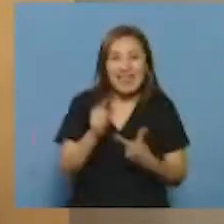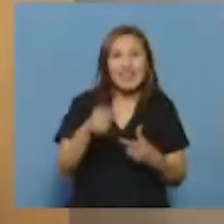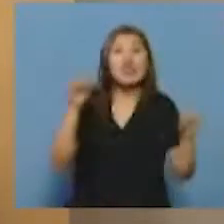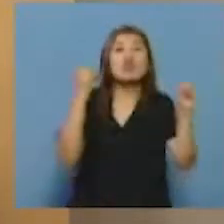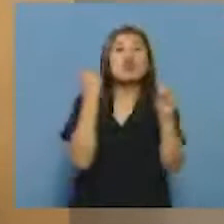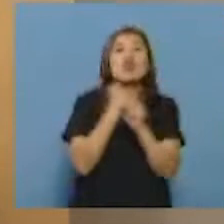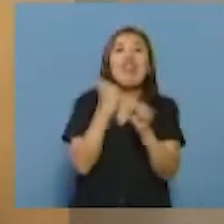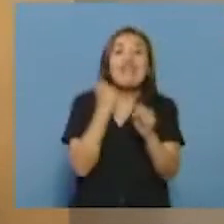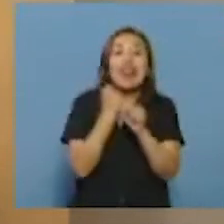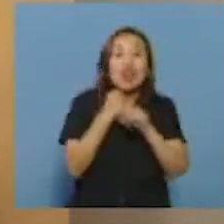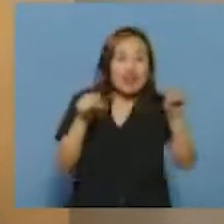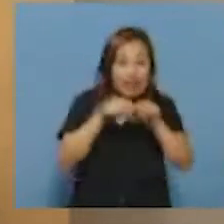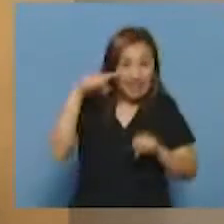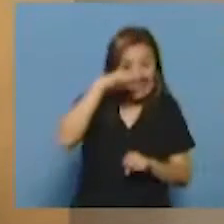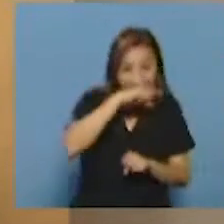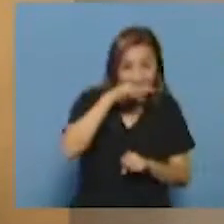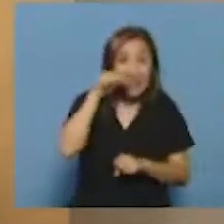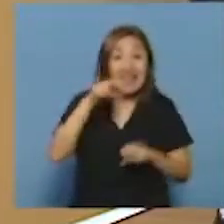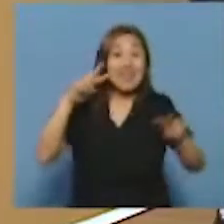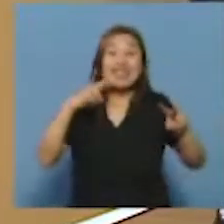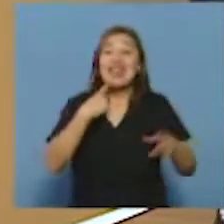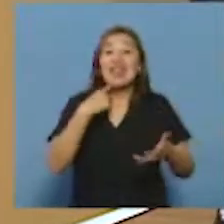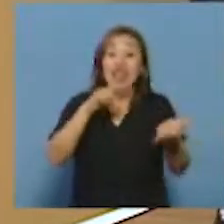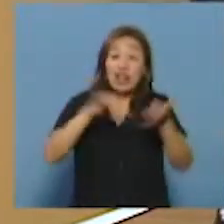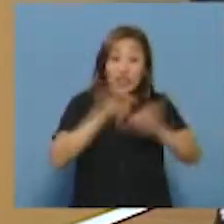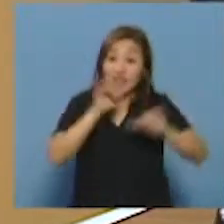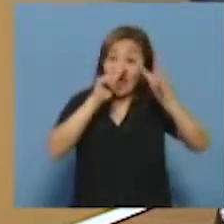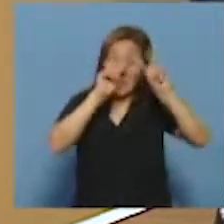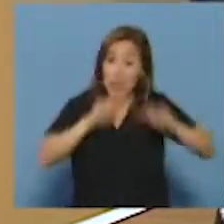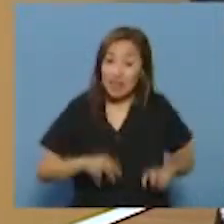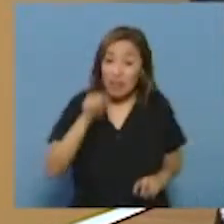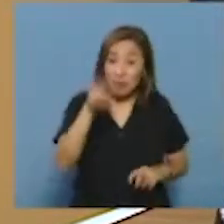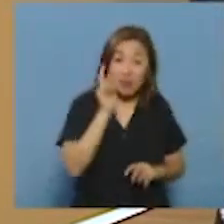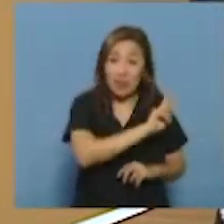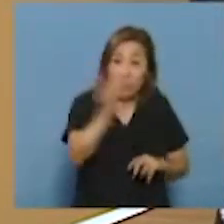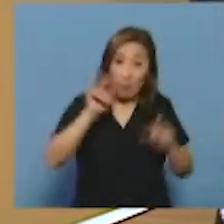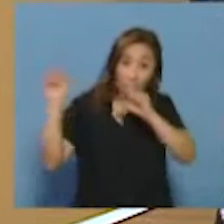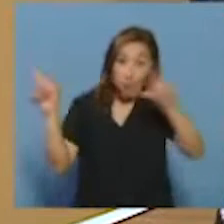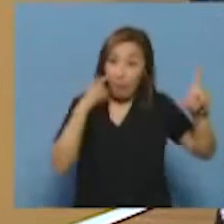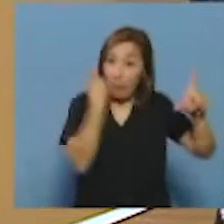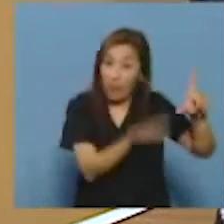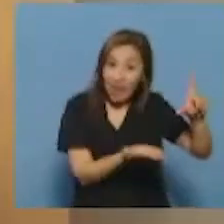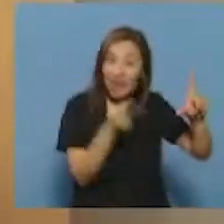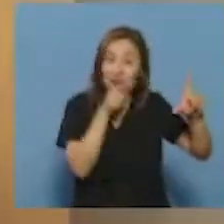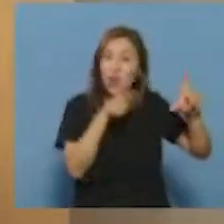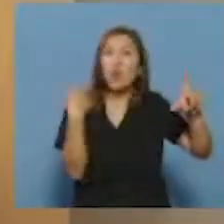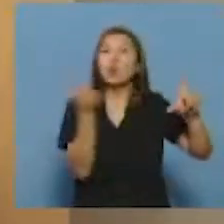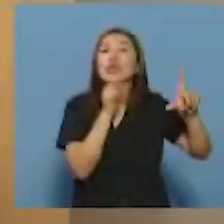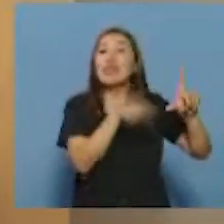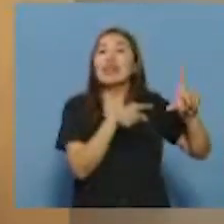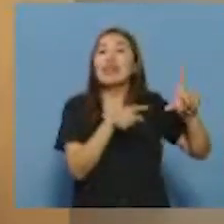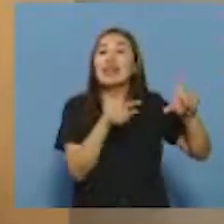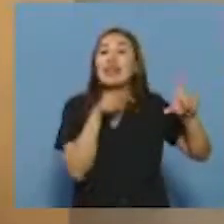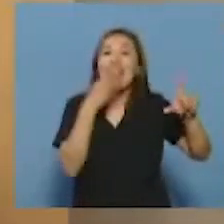Radiovisión, conseguido obviamente por la producción de noticias, para que ustedes se vean realmente, porque no ustedes eran